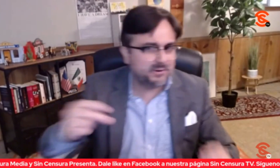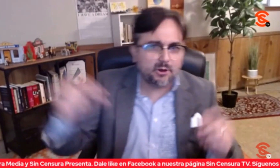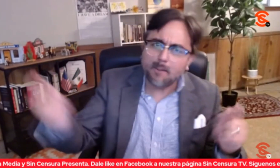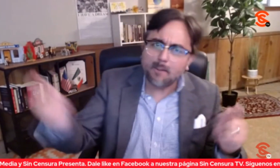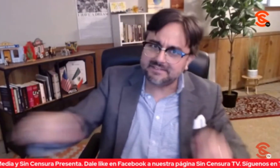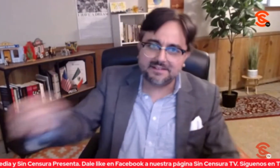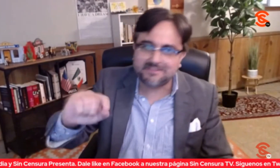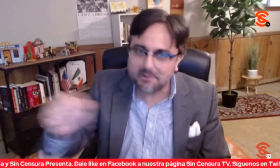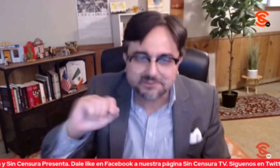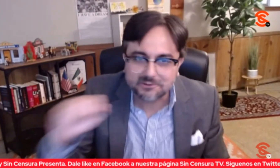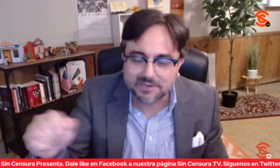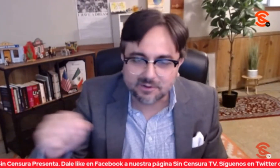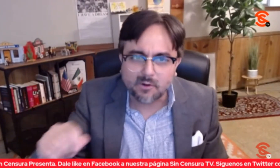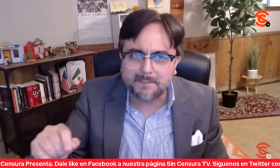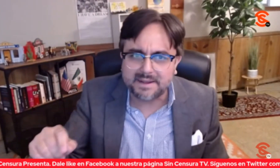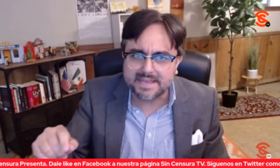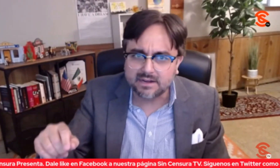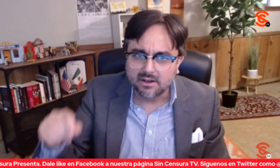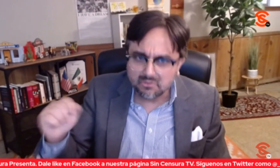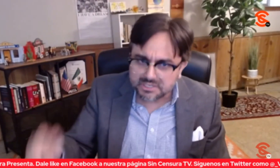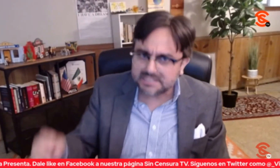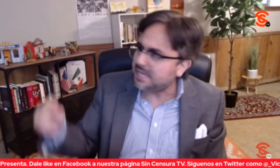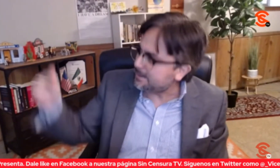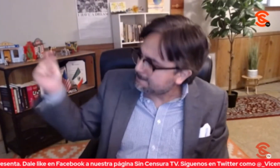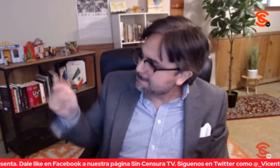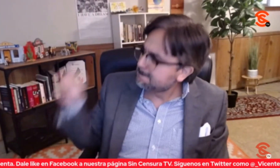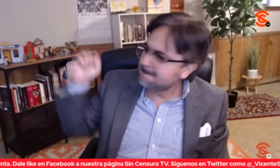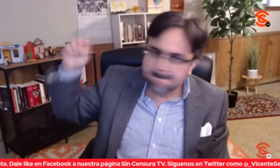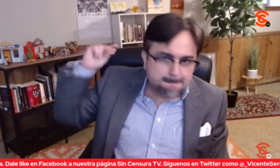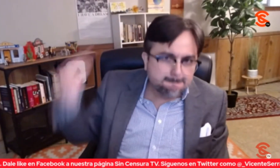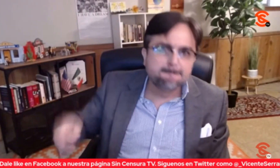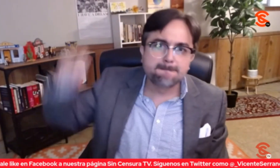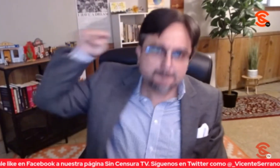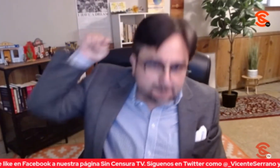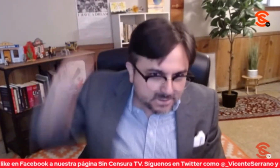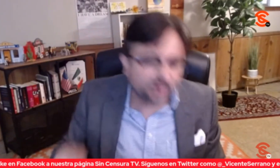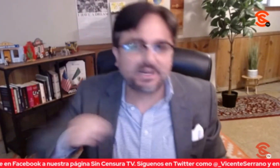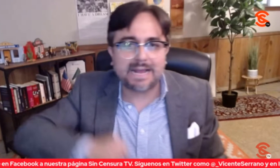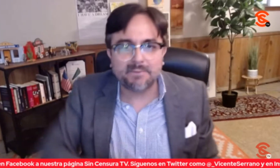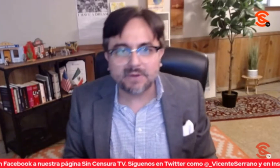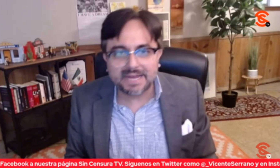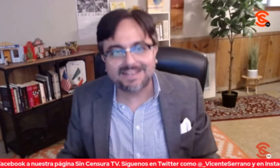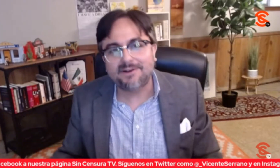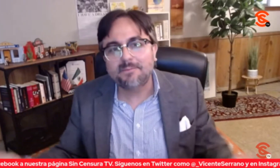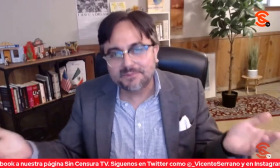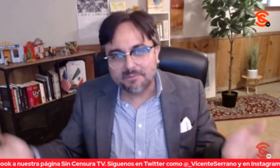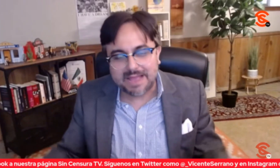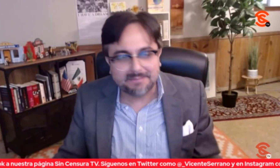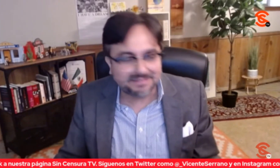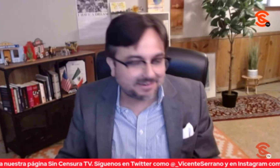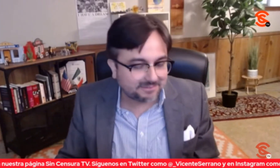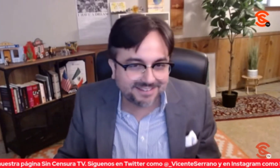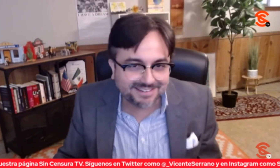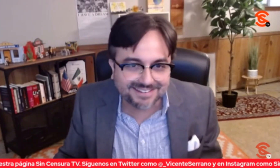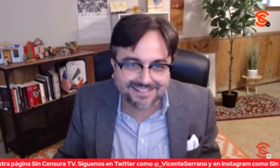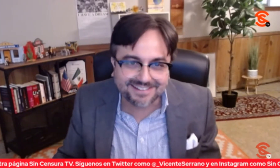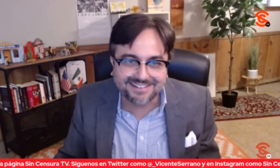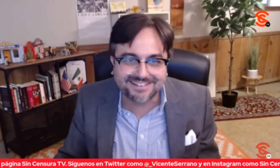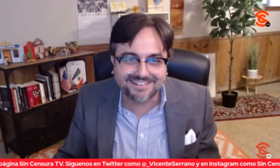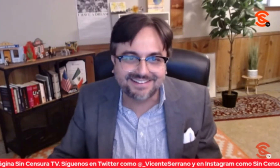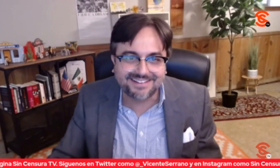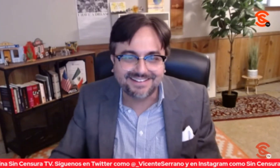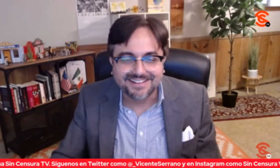Ay, pero no, presidente, yo he visto que lo acompañan un Jetta y otra camioneta, ¿no? Pues no mames, cabrón.